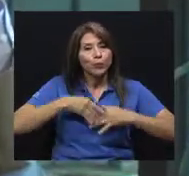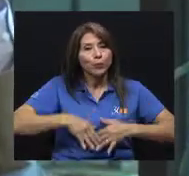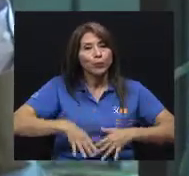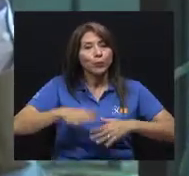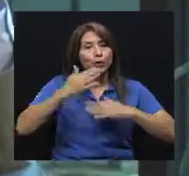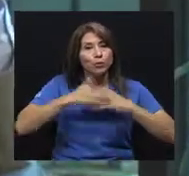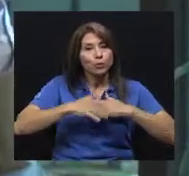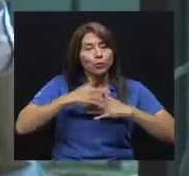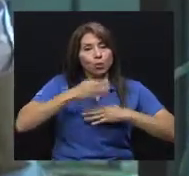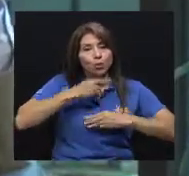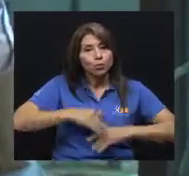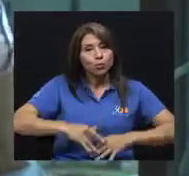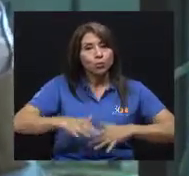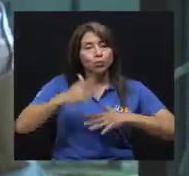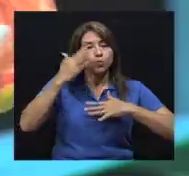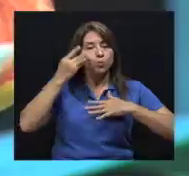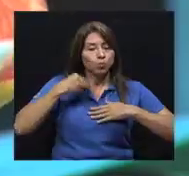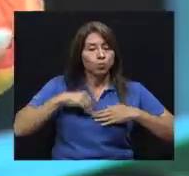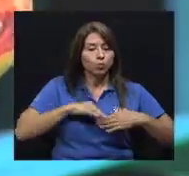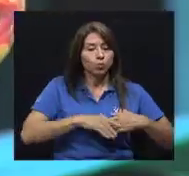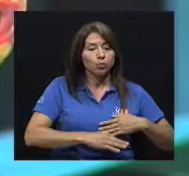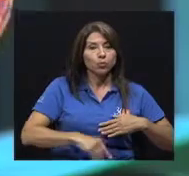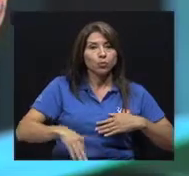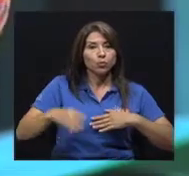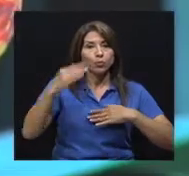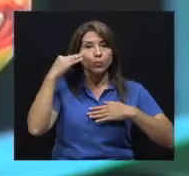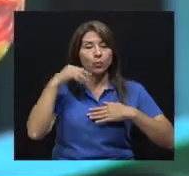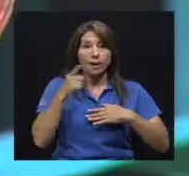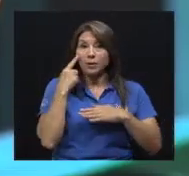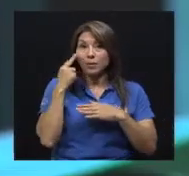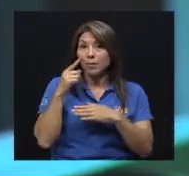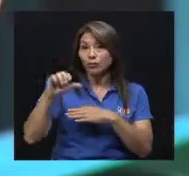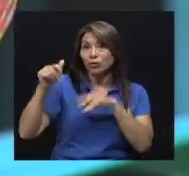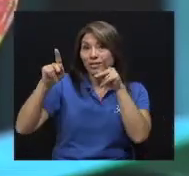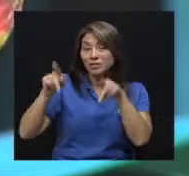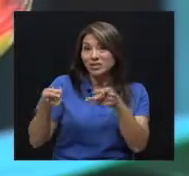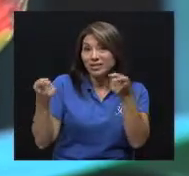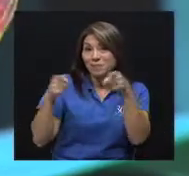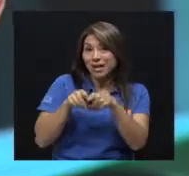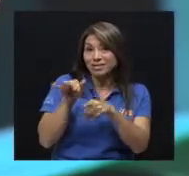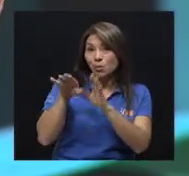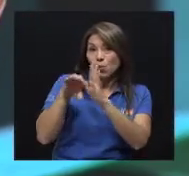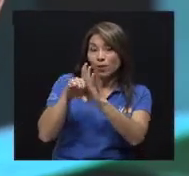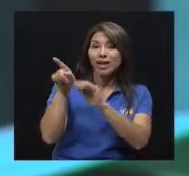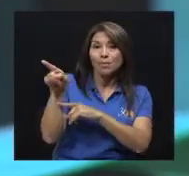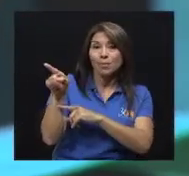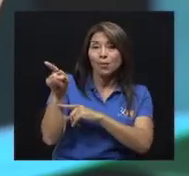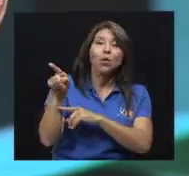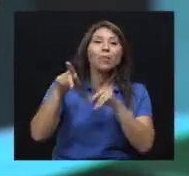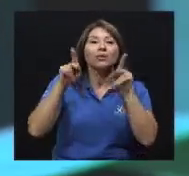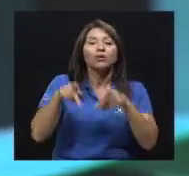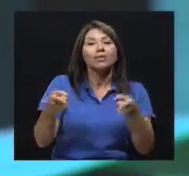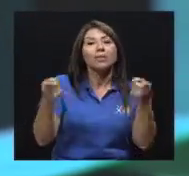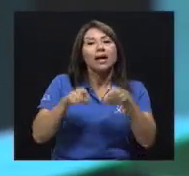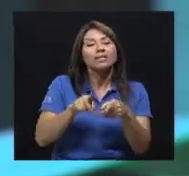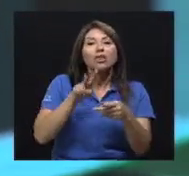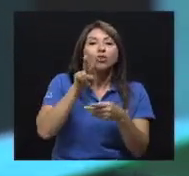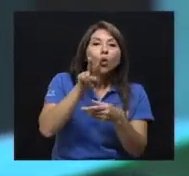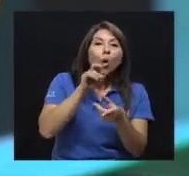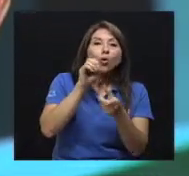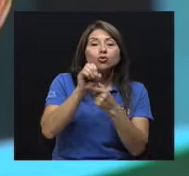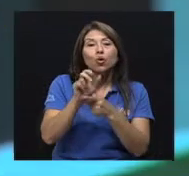Ahora, hay pacientes que tienen infartos como este que está acá, que es pequeño. Entonces, son los pacientes que tienen dos y tres infartos de